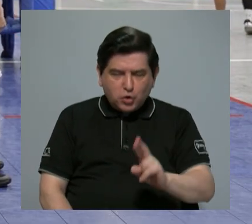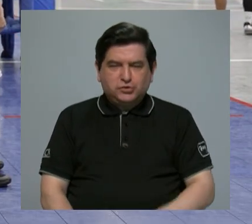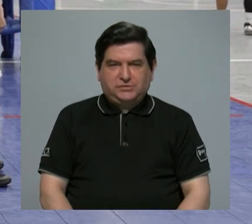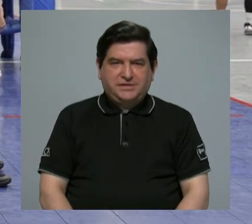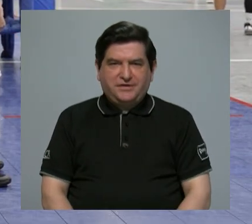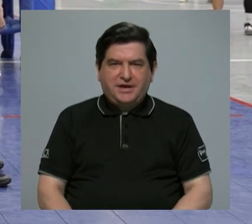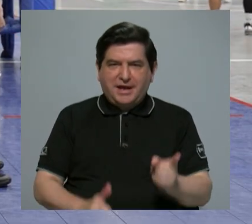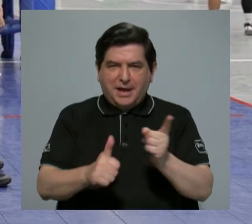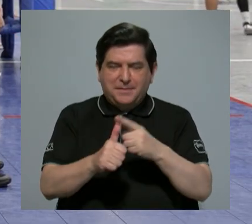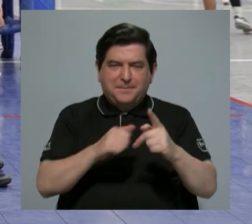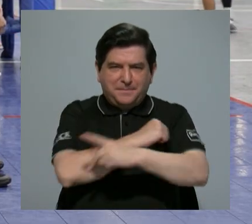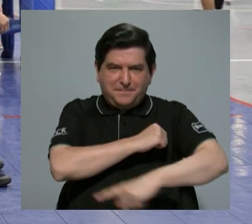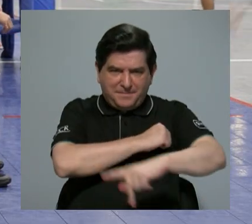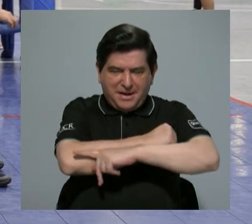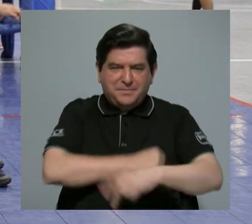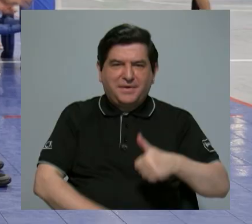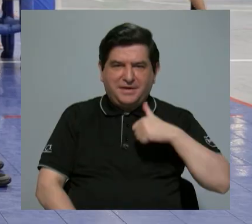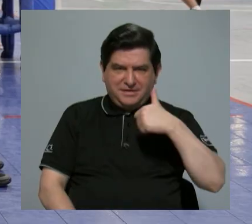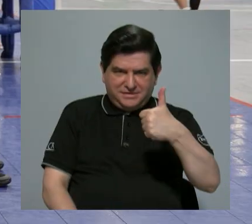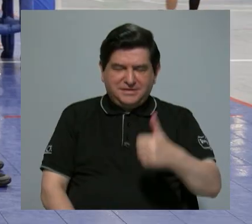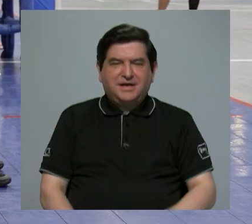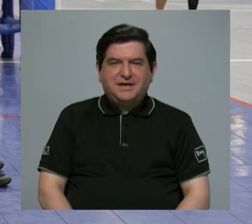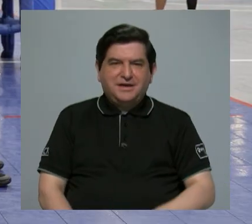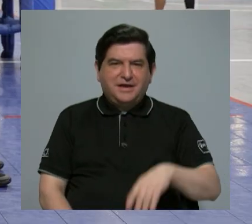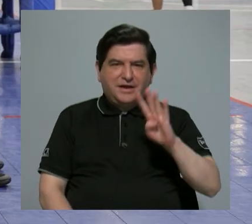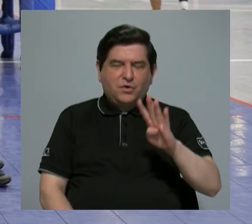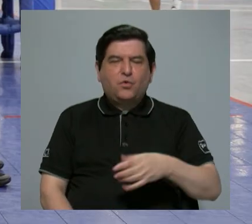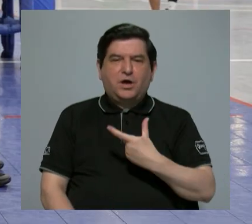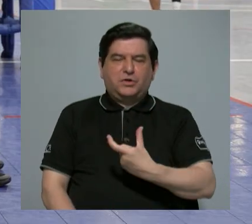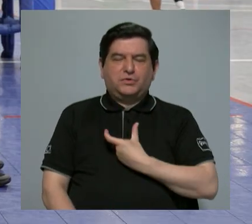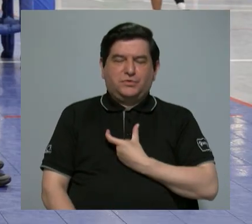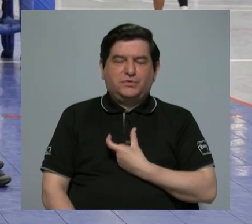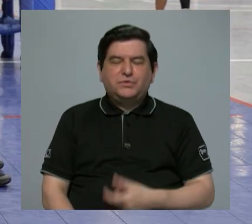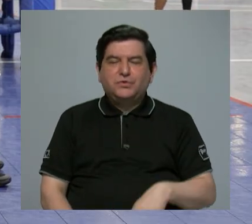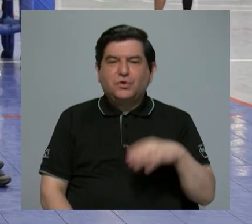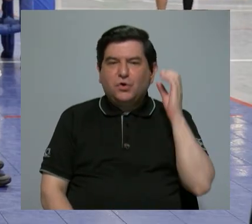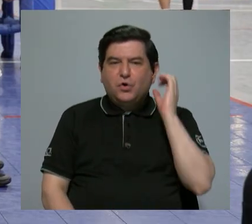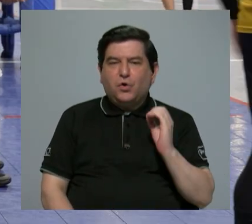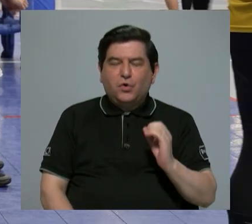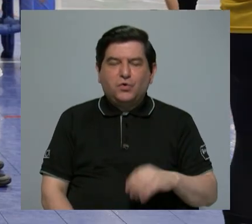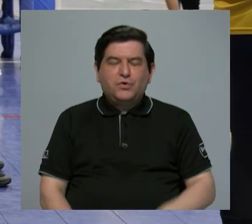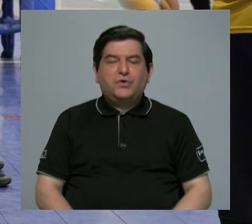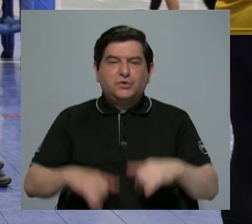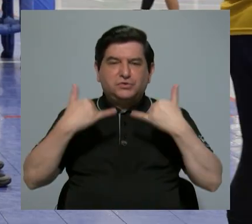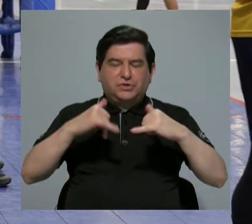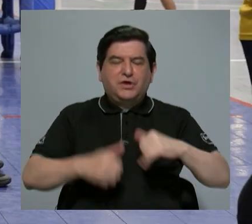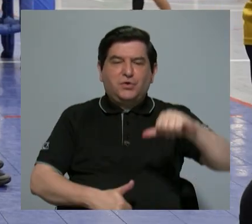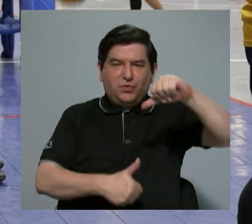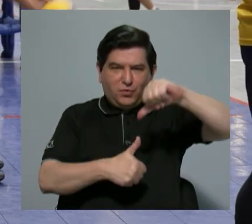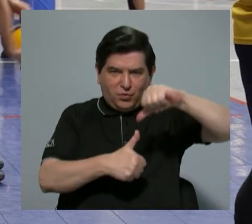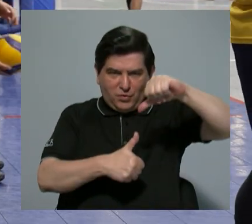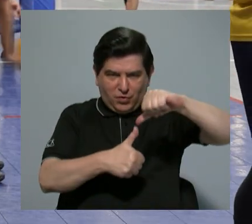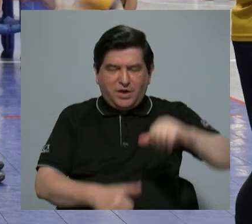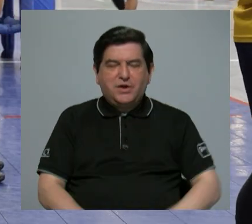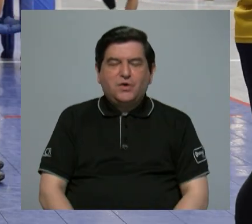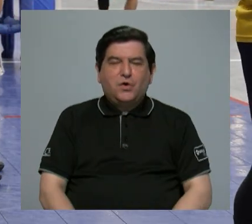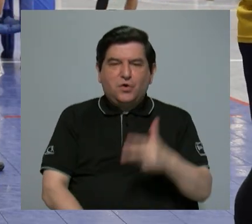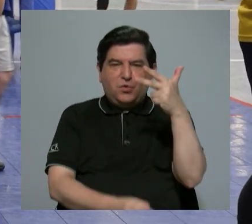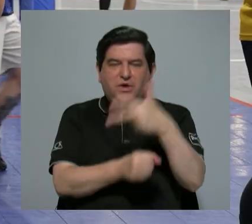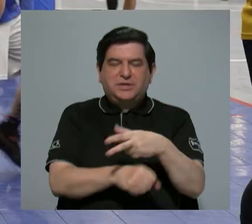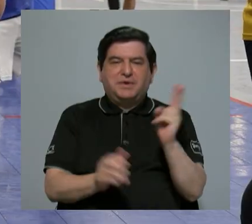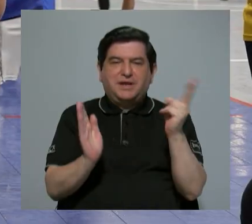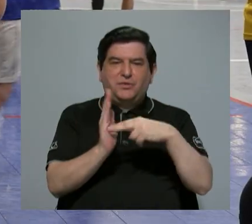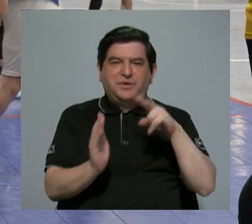se convirtió en el primer país en ganar los 4 oros de voleibol en una misma edición de los Juegos Centroamericanos en